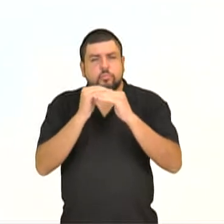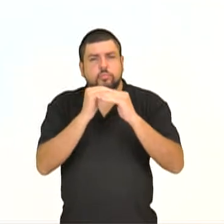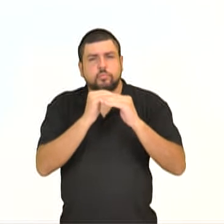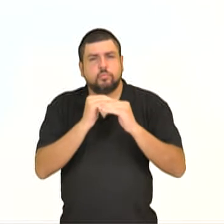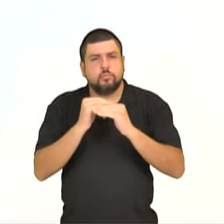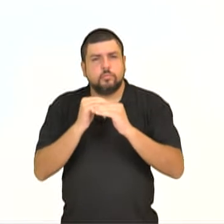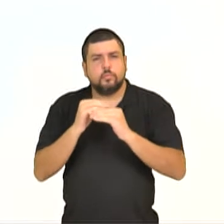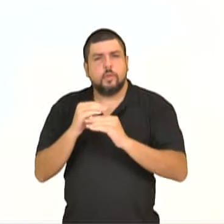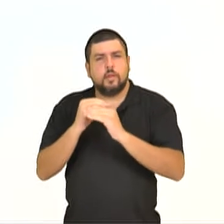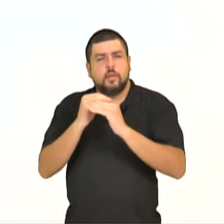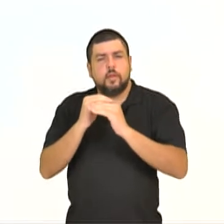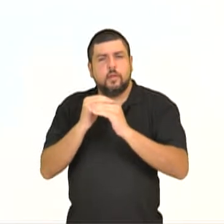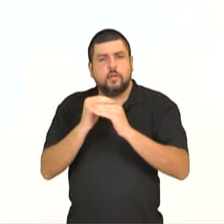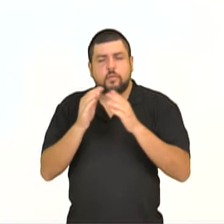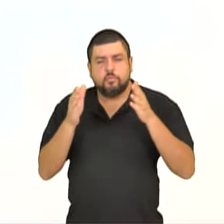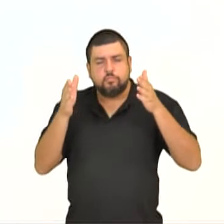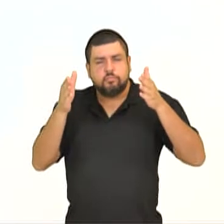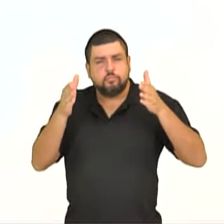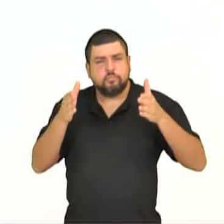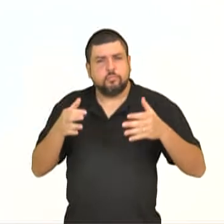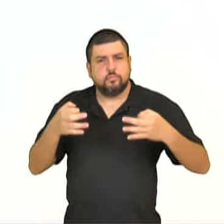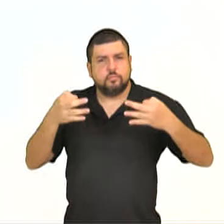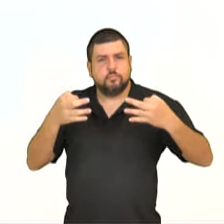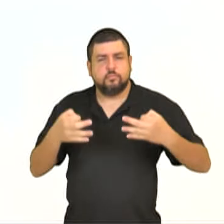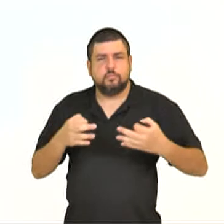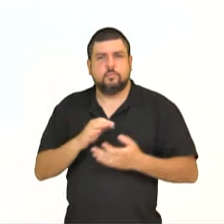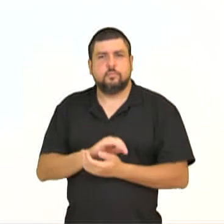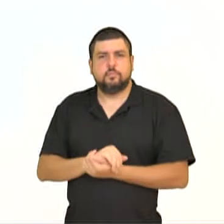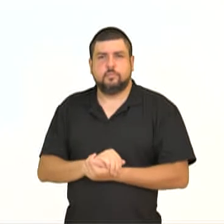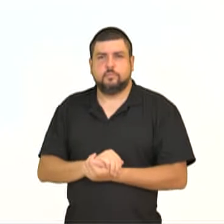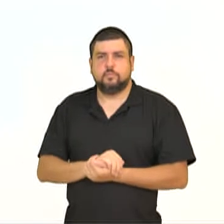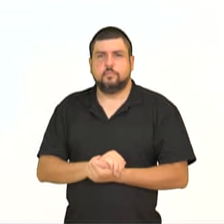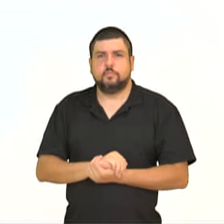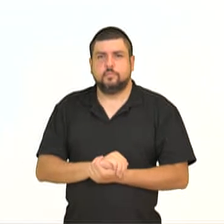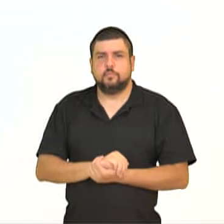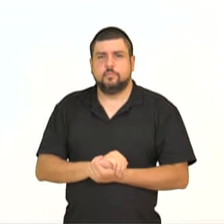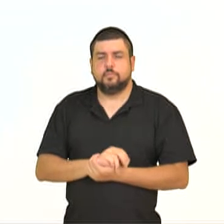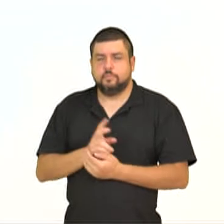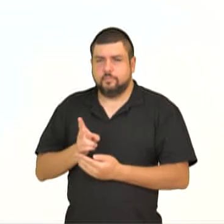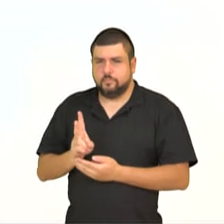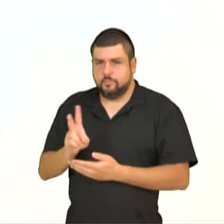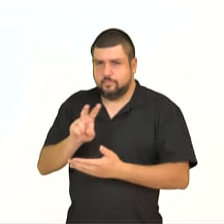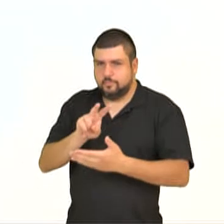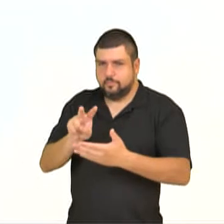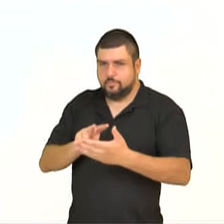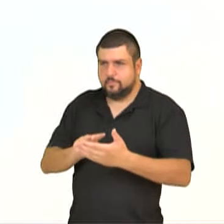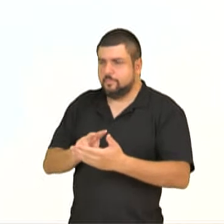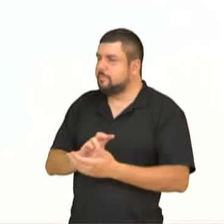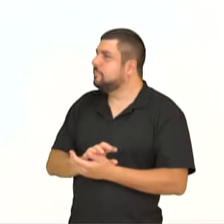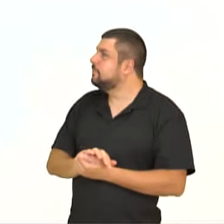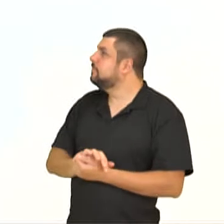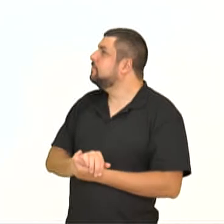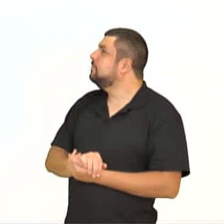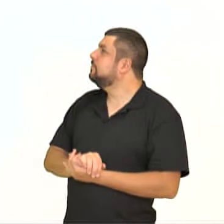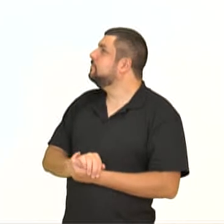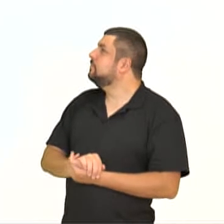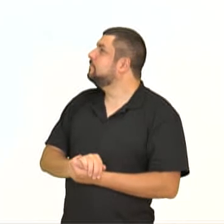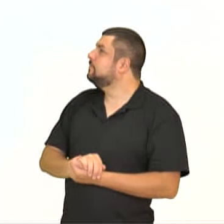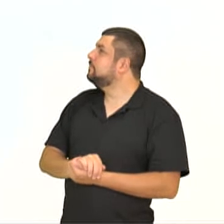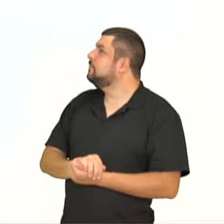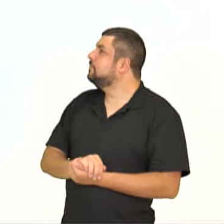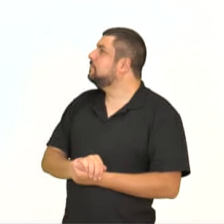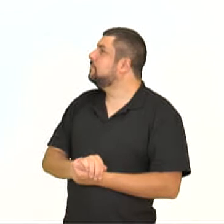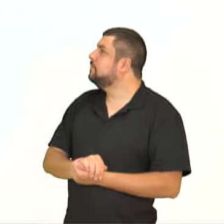armónico. Vamos a seguir. Esta forma poética fue creada en el siglo XVI